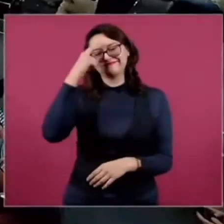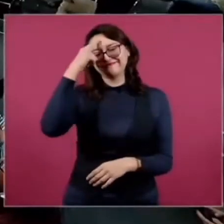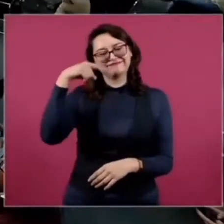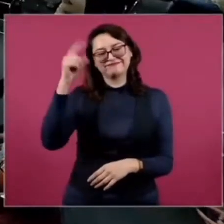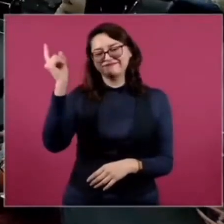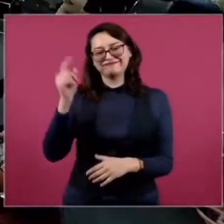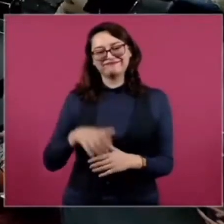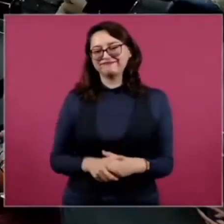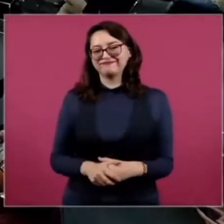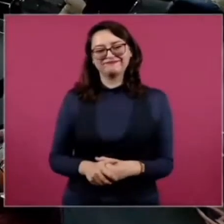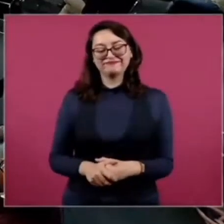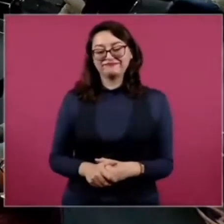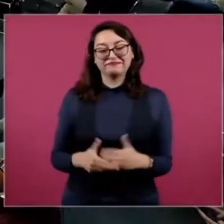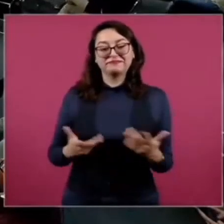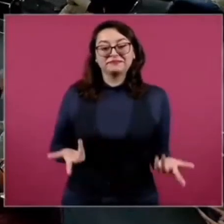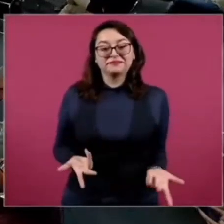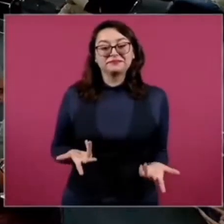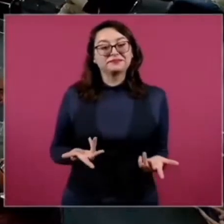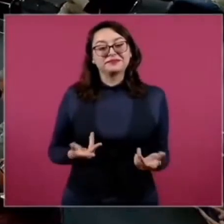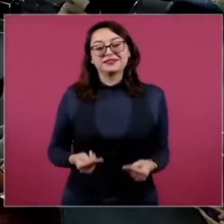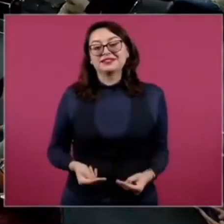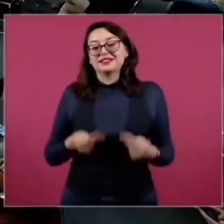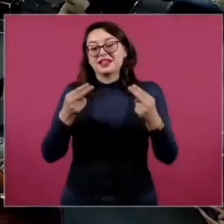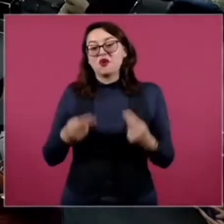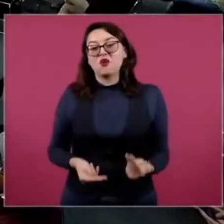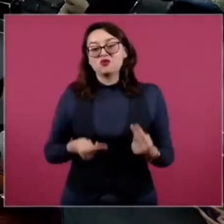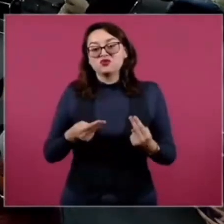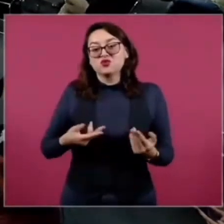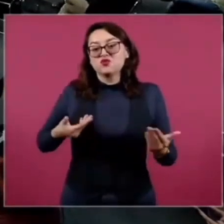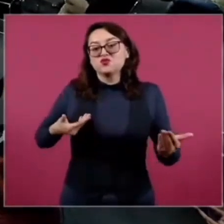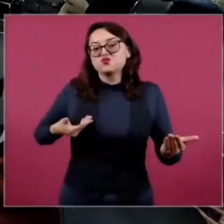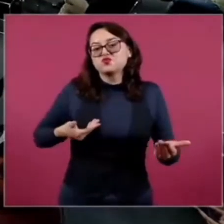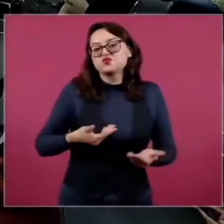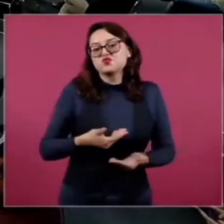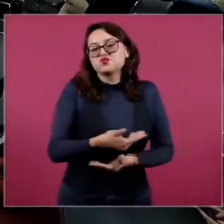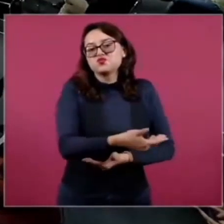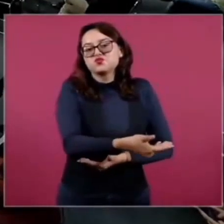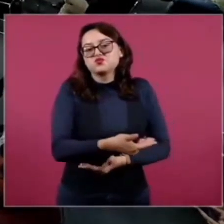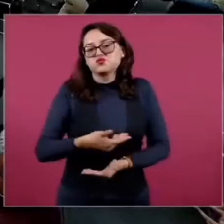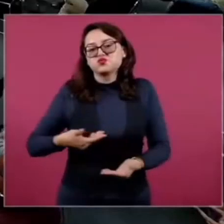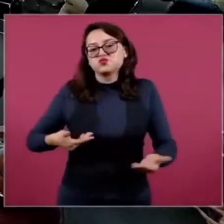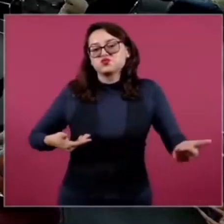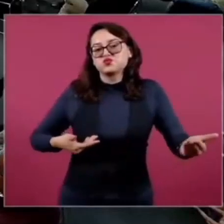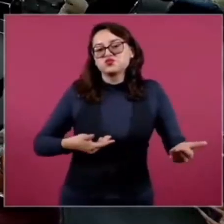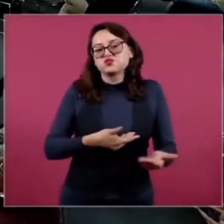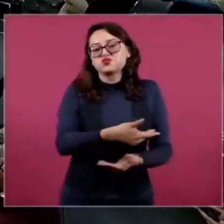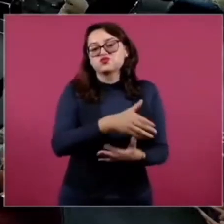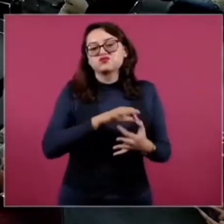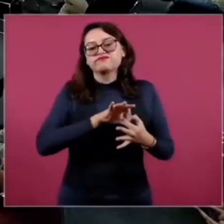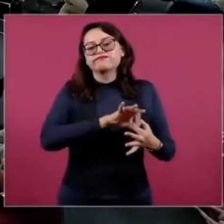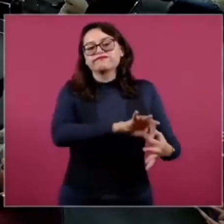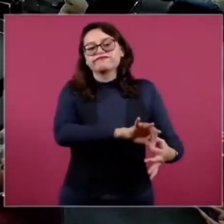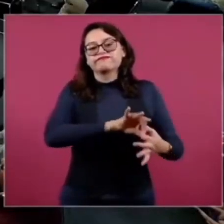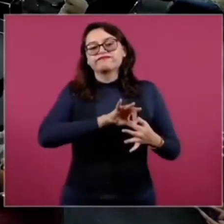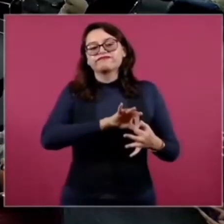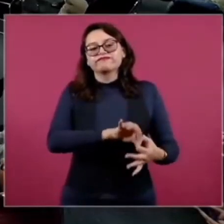porque nos complementamos, nos necesitamos